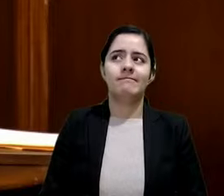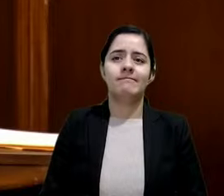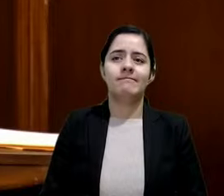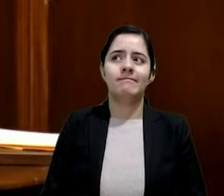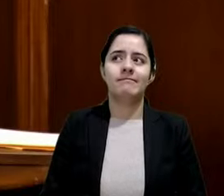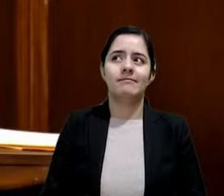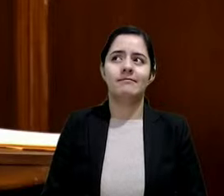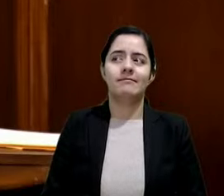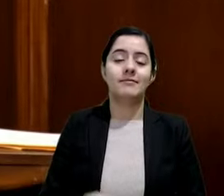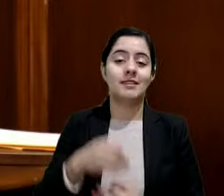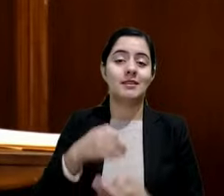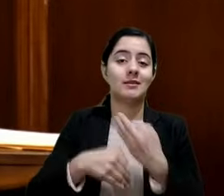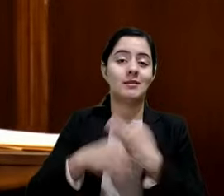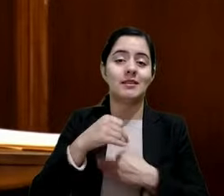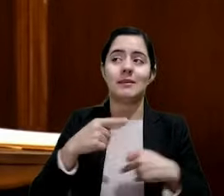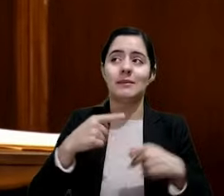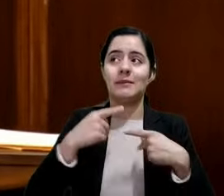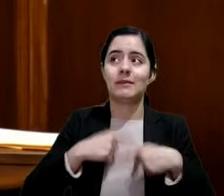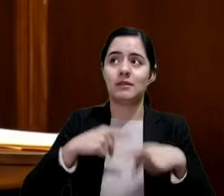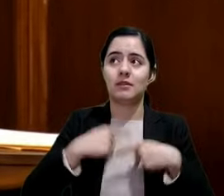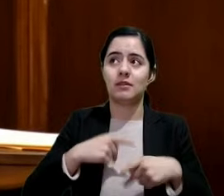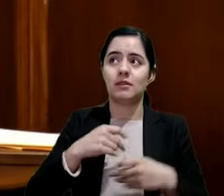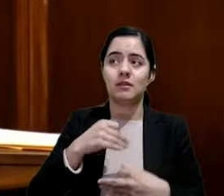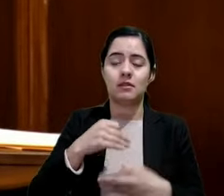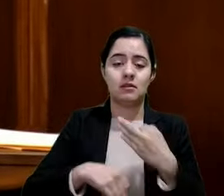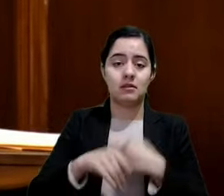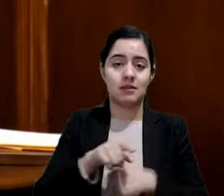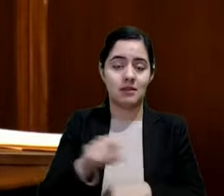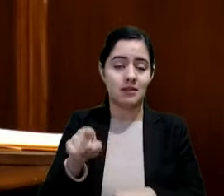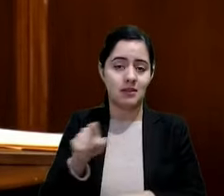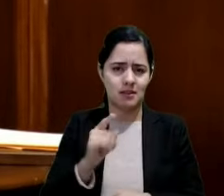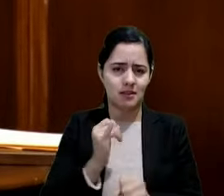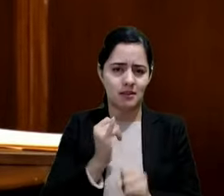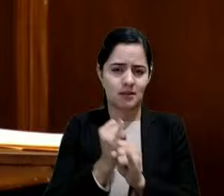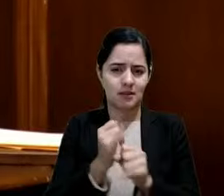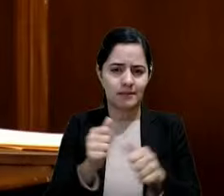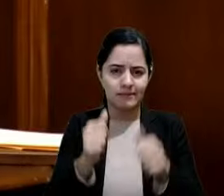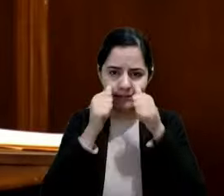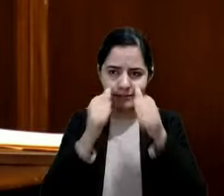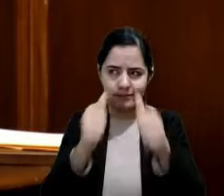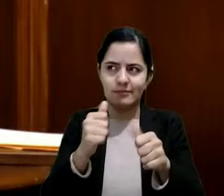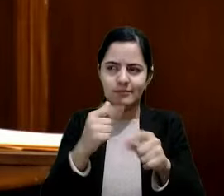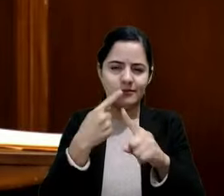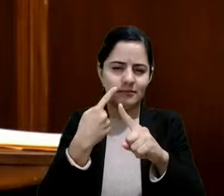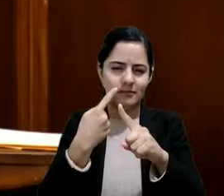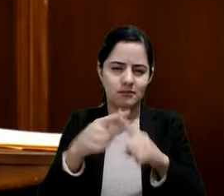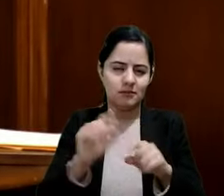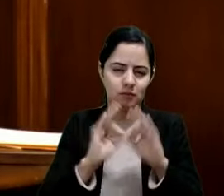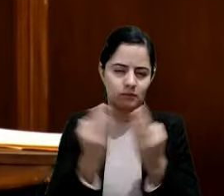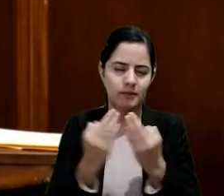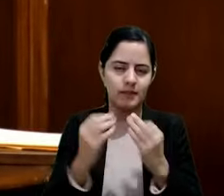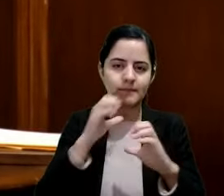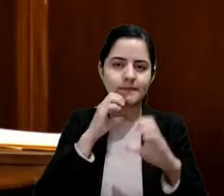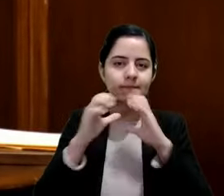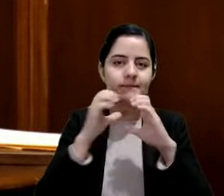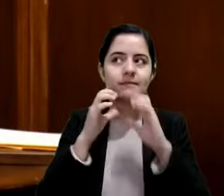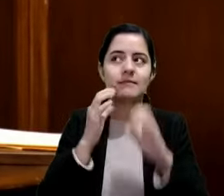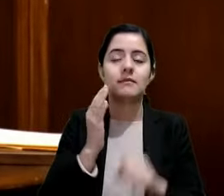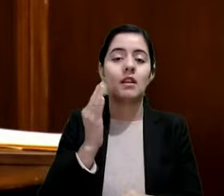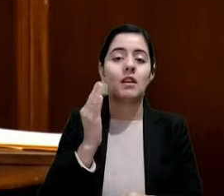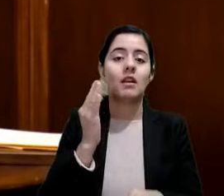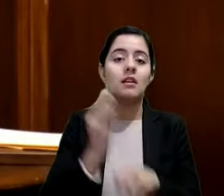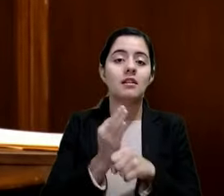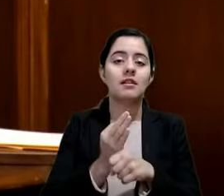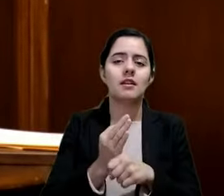A todos los presentes, a todos los que nos siguen a través de las redes sociales y medios de comunicación. Estamos aquí en